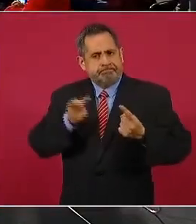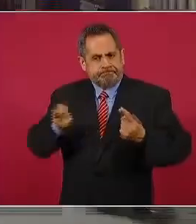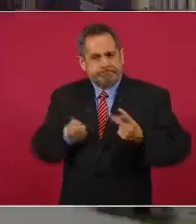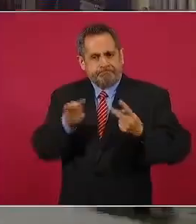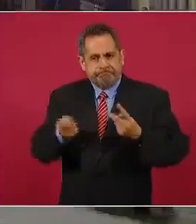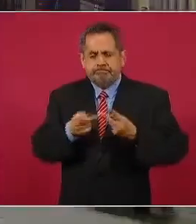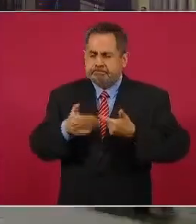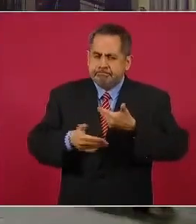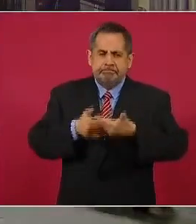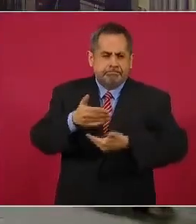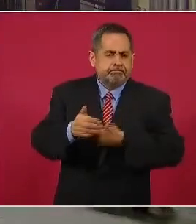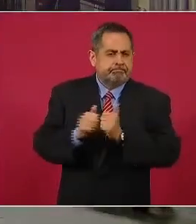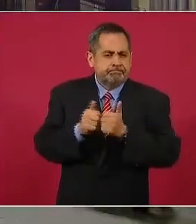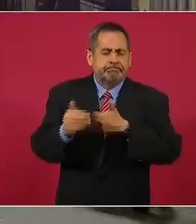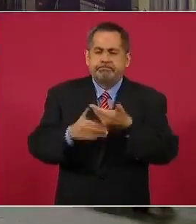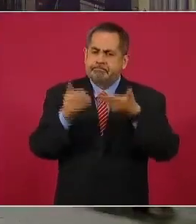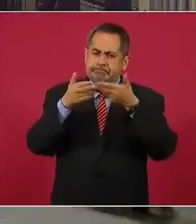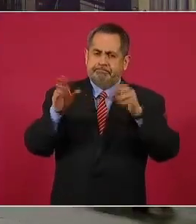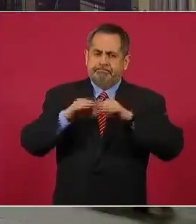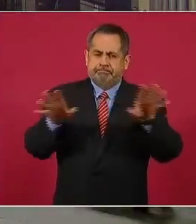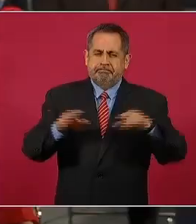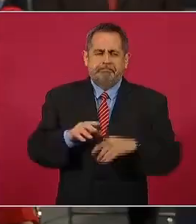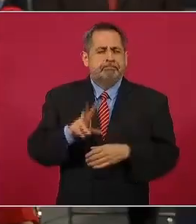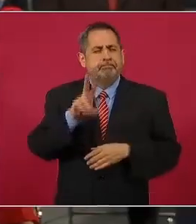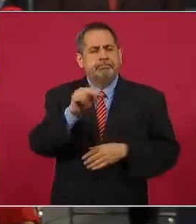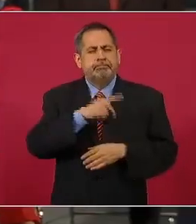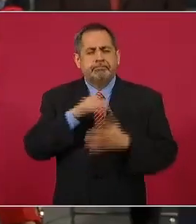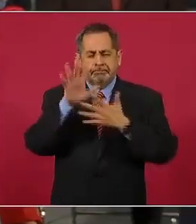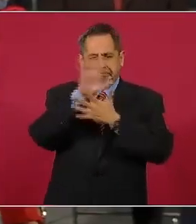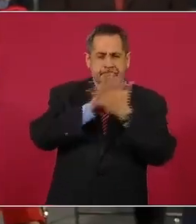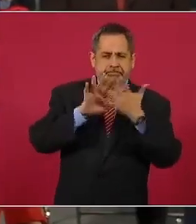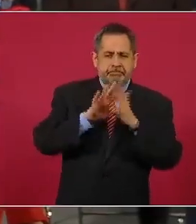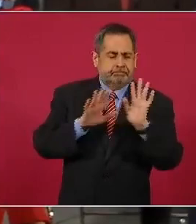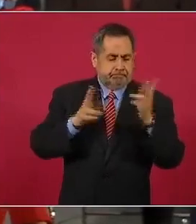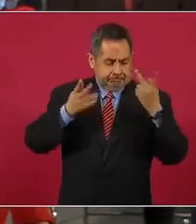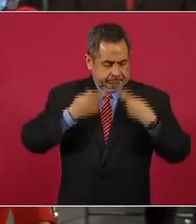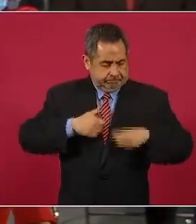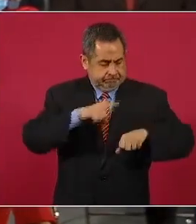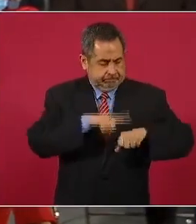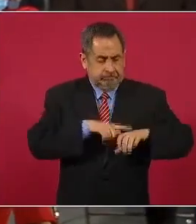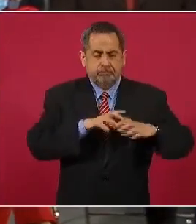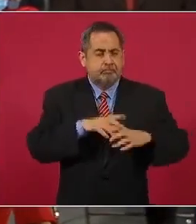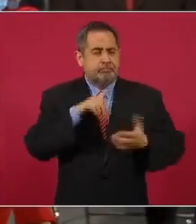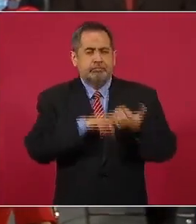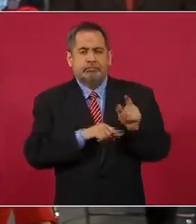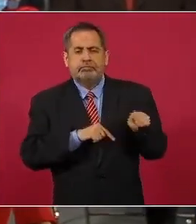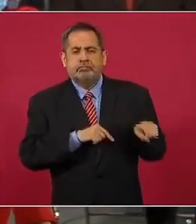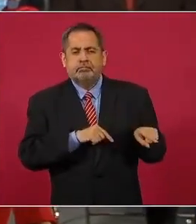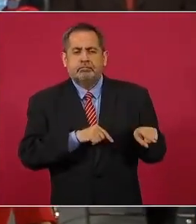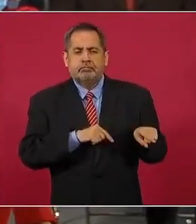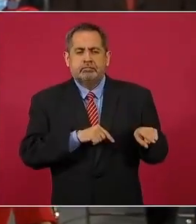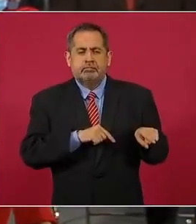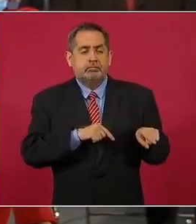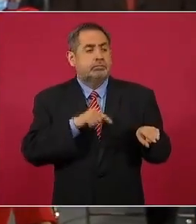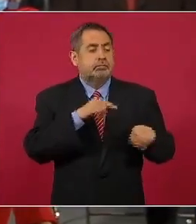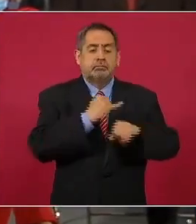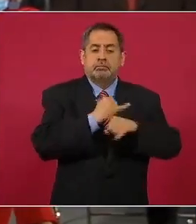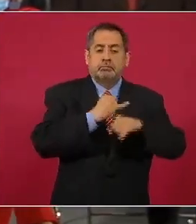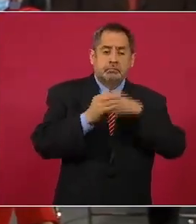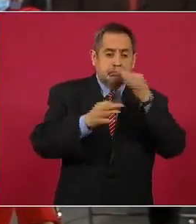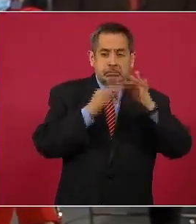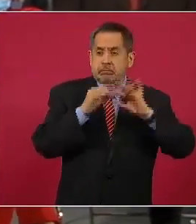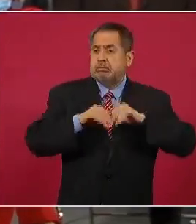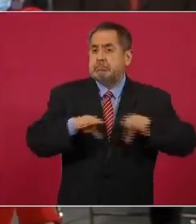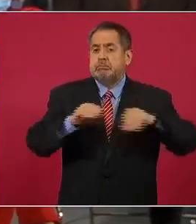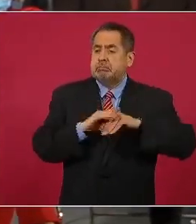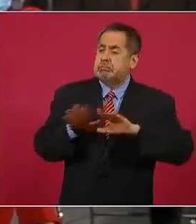que avanzar y no revolver las cosas de una persona que ha estado usando los medios para